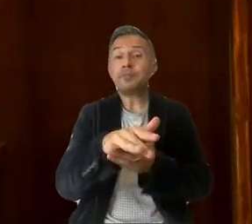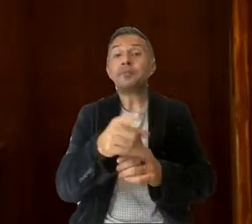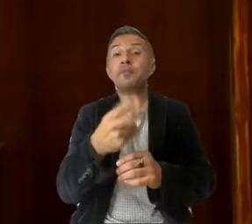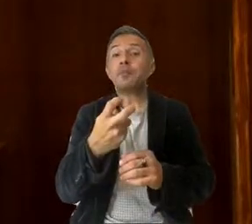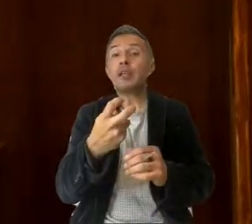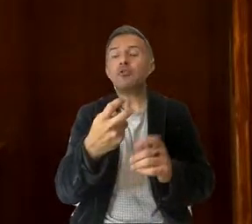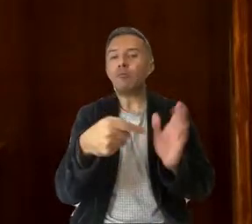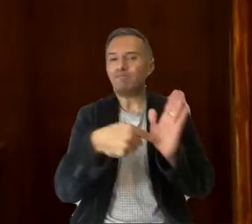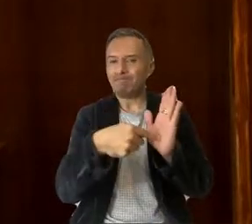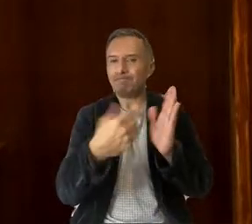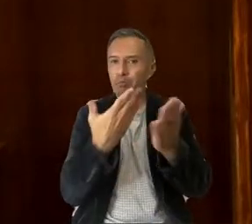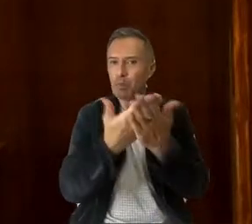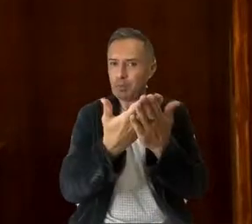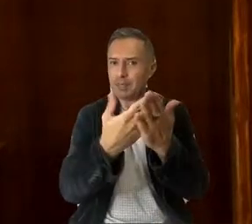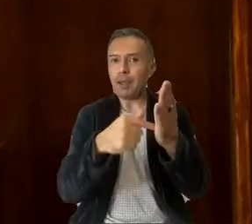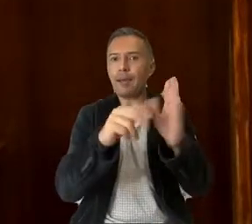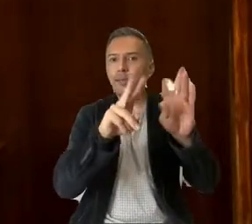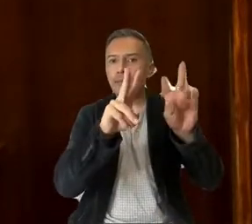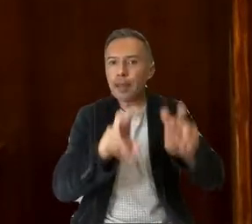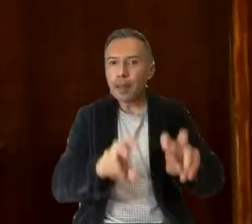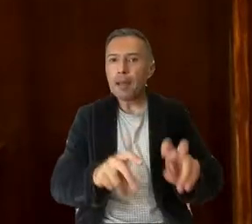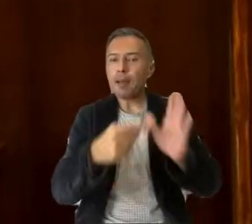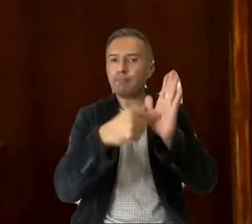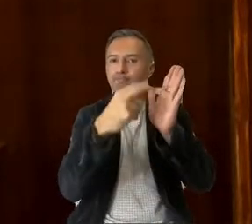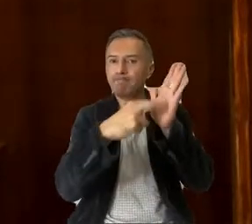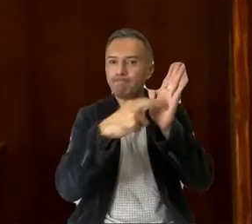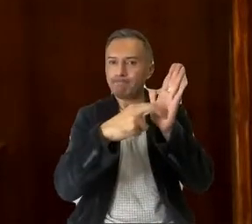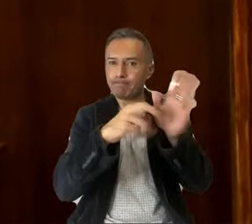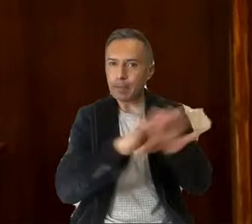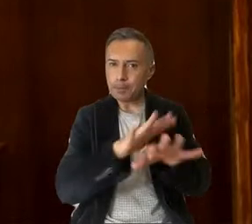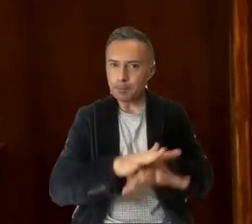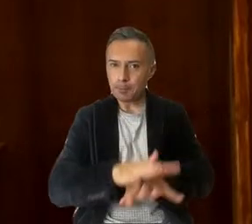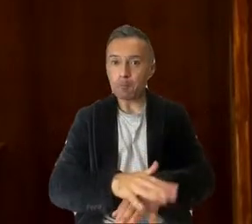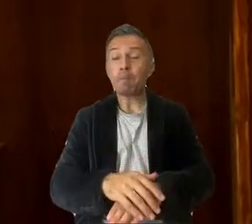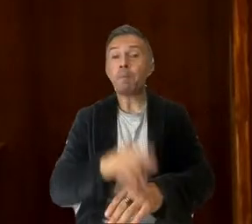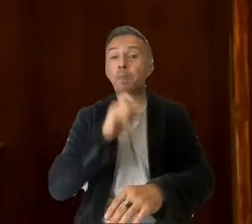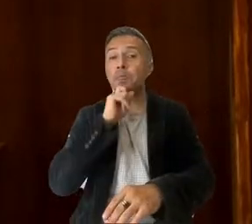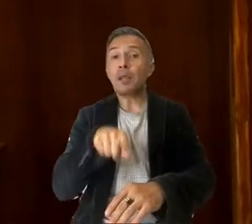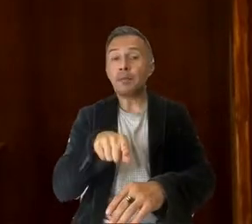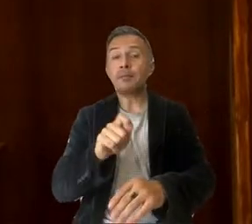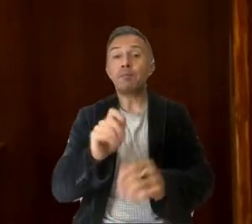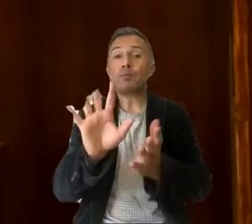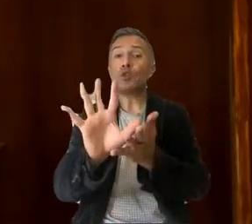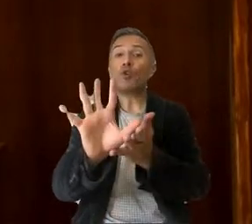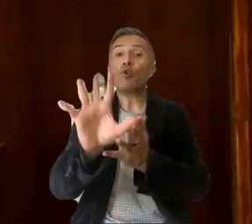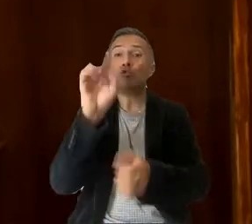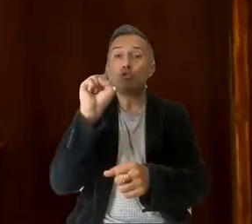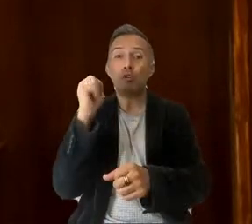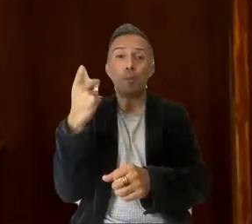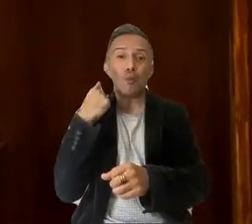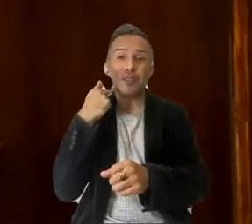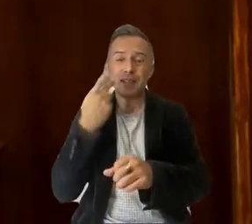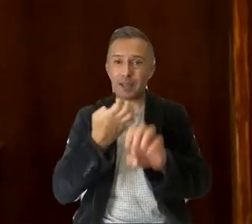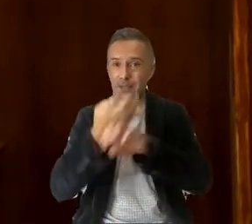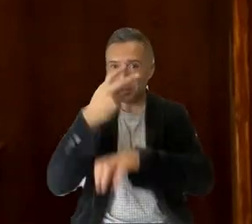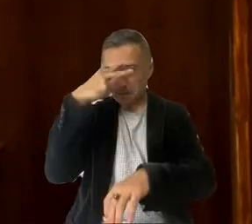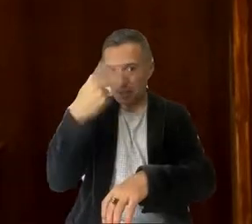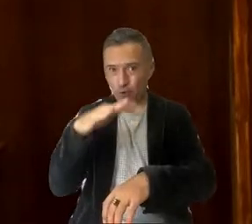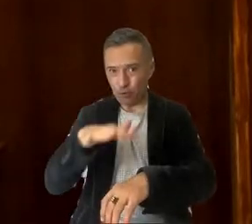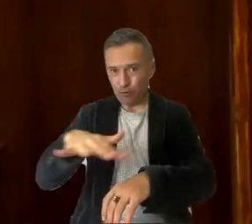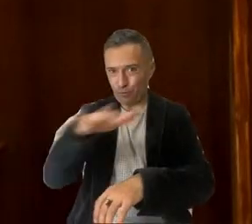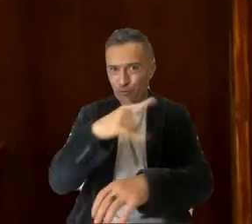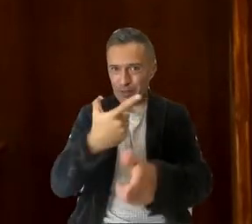de diversos ordenamientos. En cuanto hace a la Constitución Política del Estado Libre y